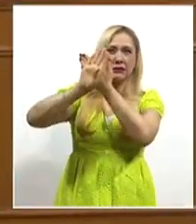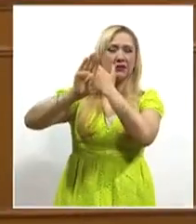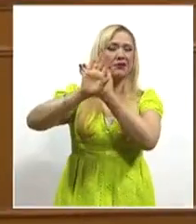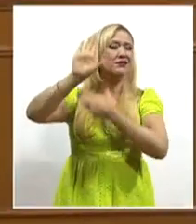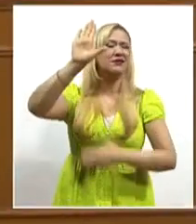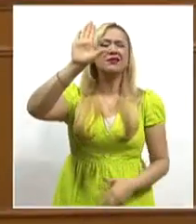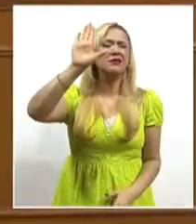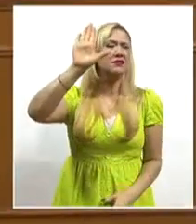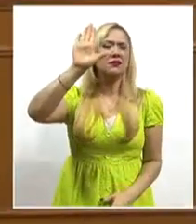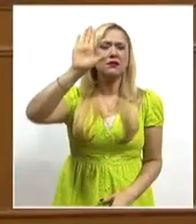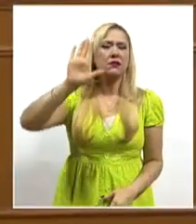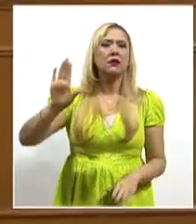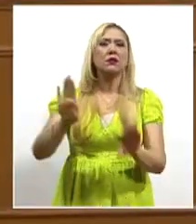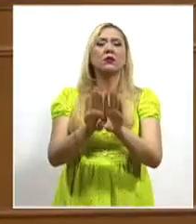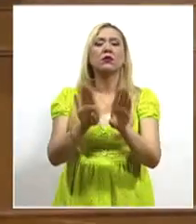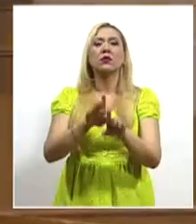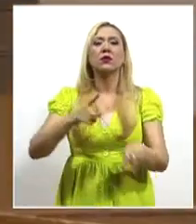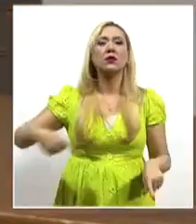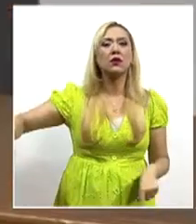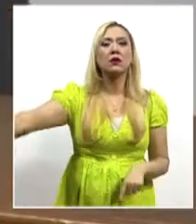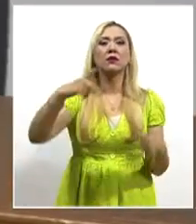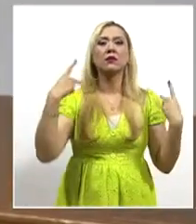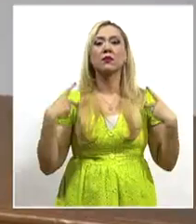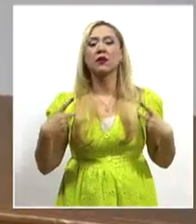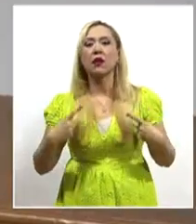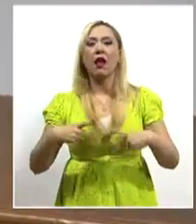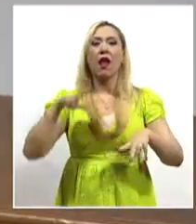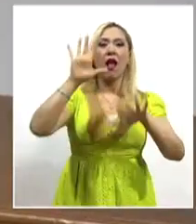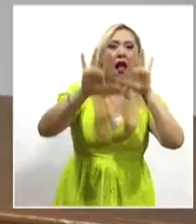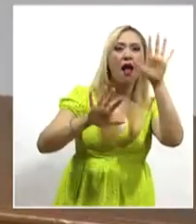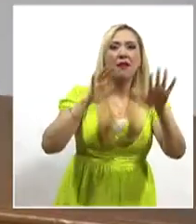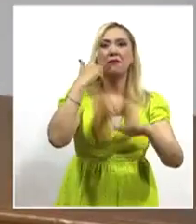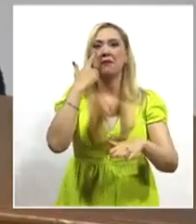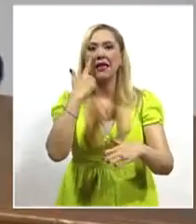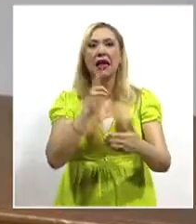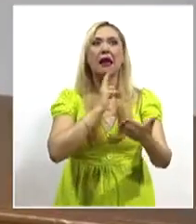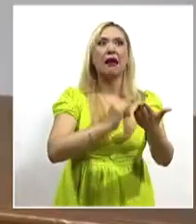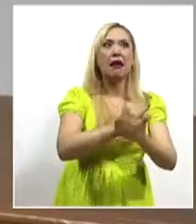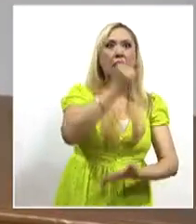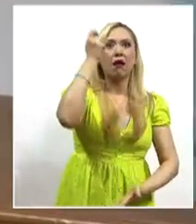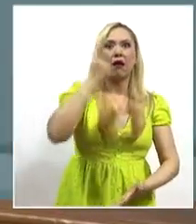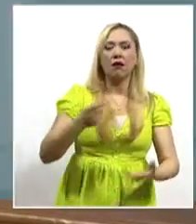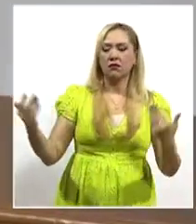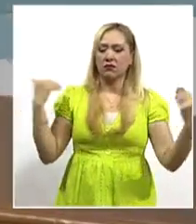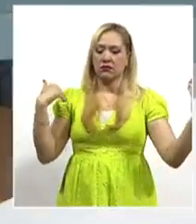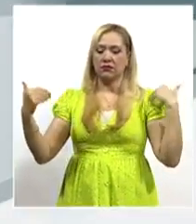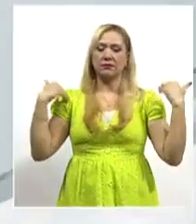adulación y las presiones de sectores interesados que pretenden influir en sus resoluciones.